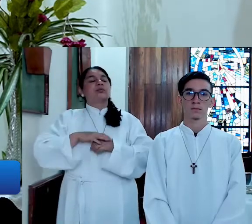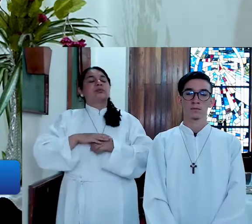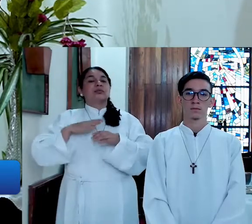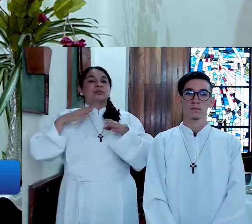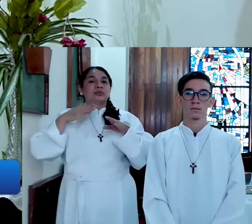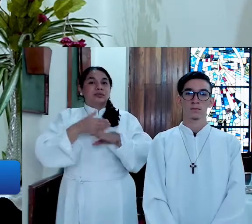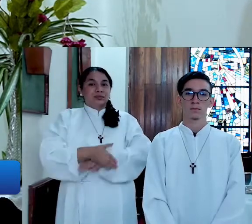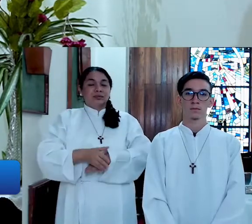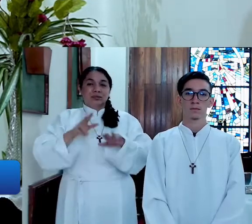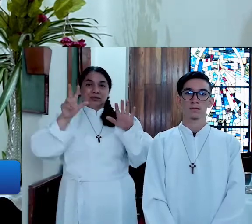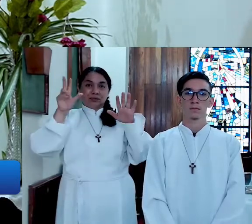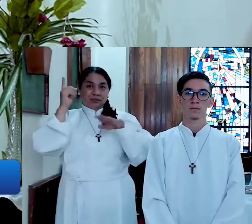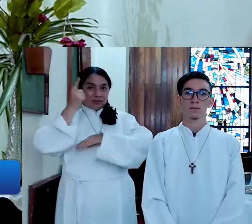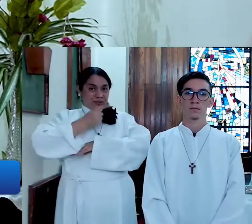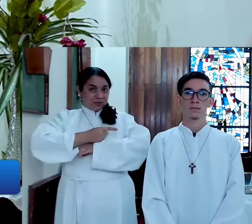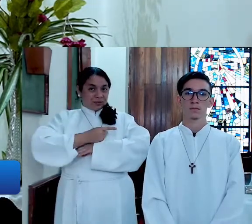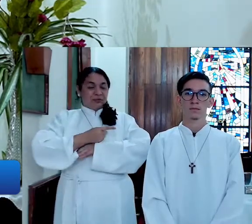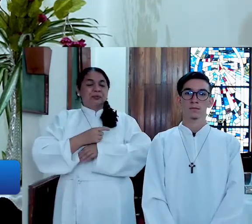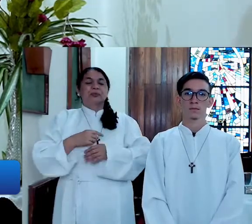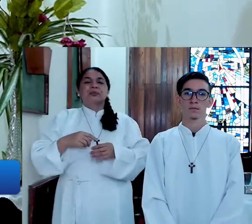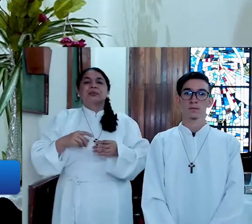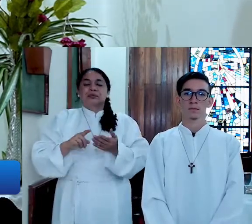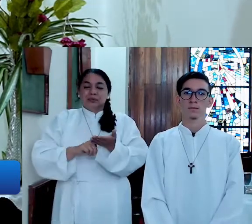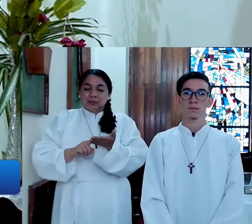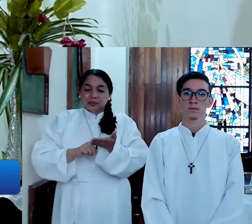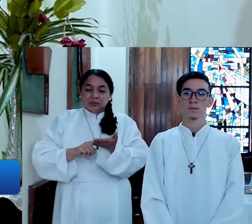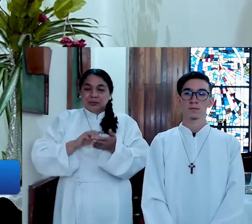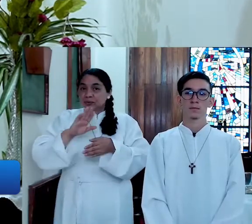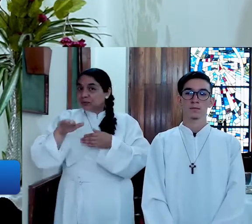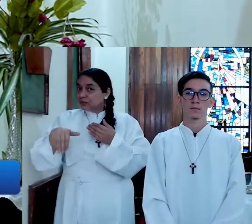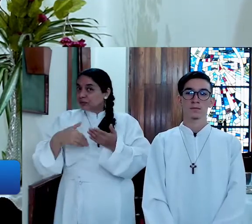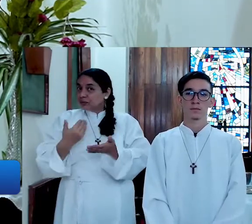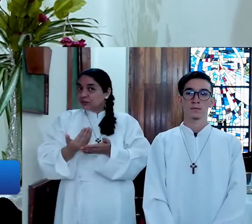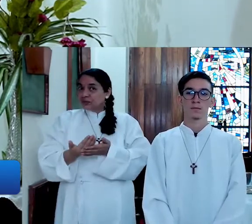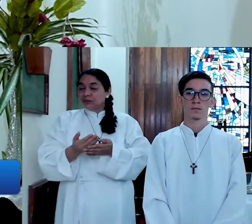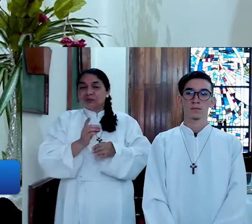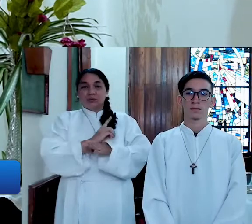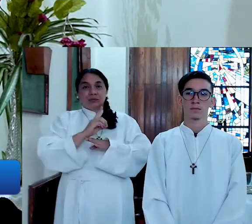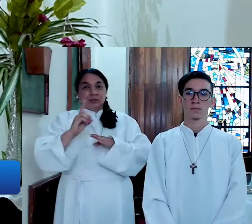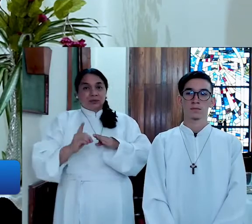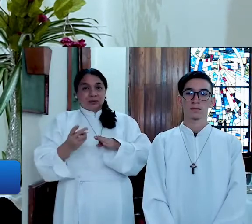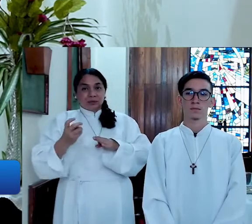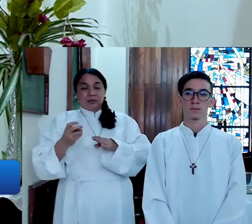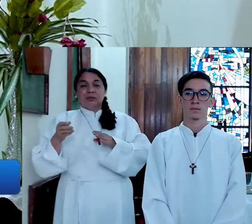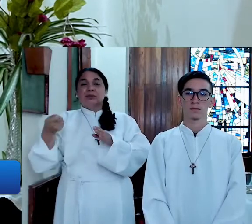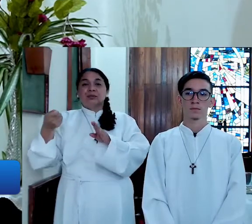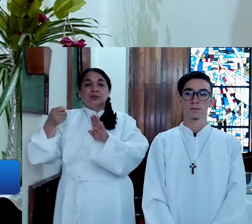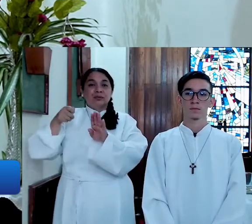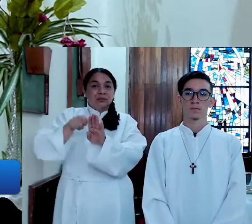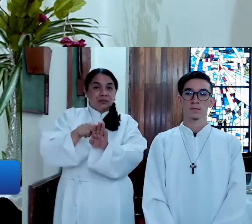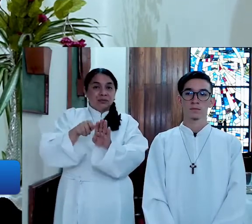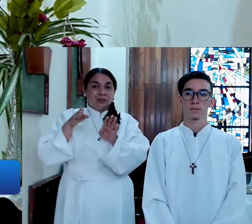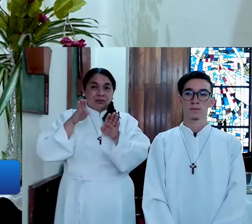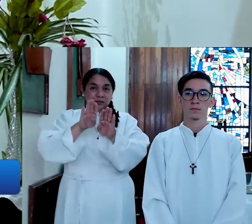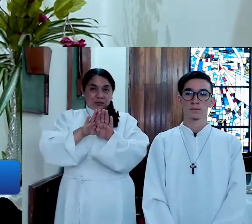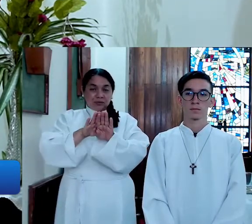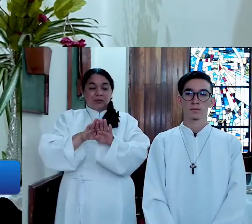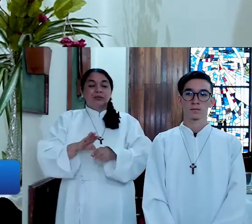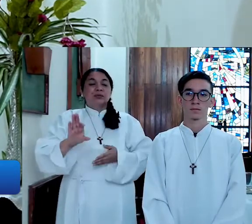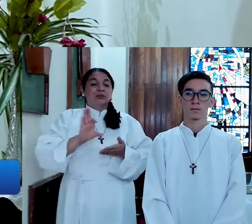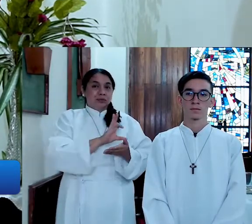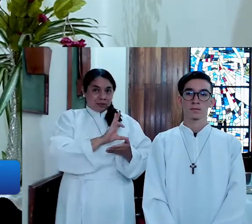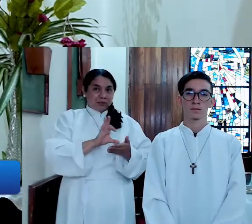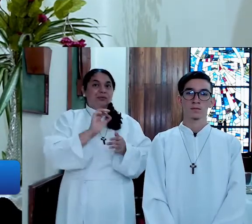8 días después, estaban reunidos los discípulos a puerta cerrada, y Tomás estaba con